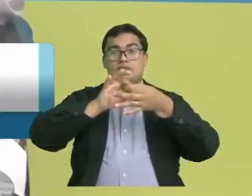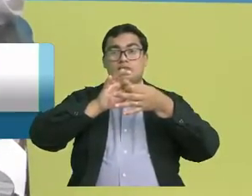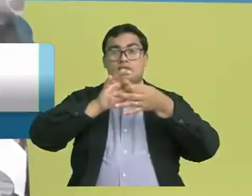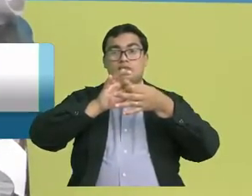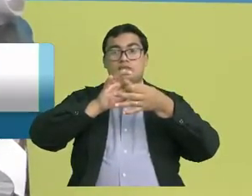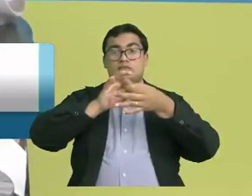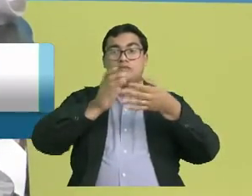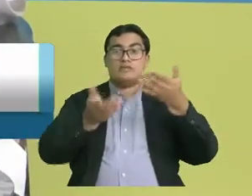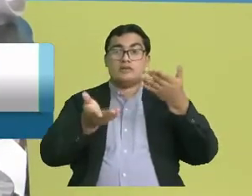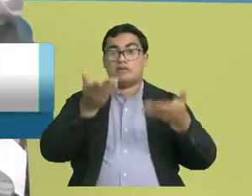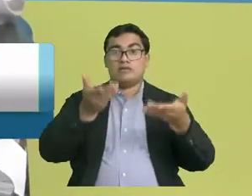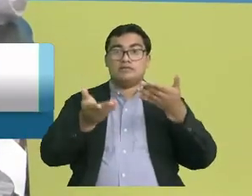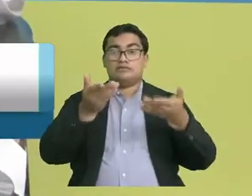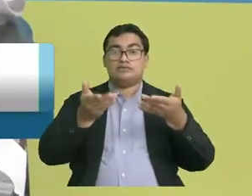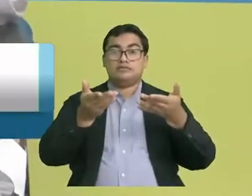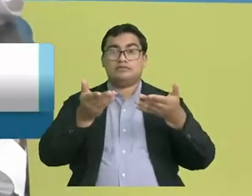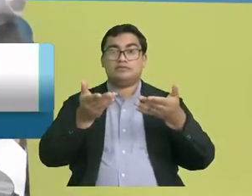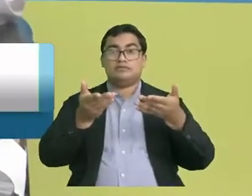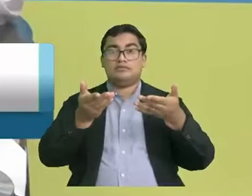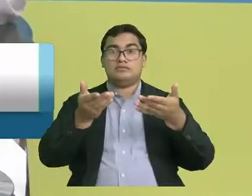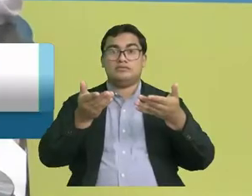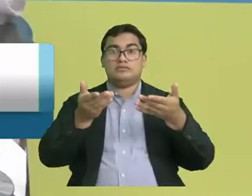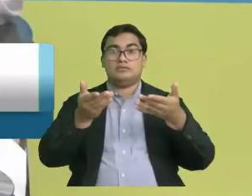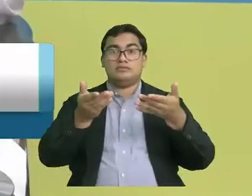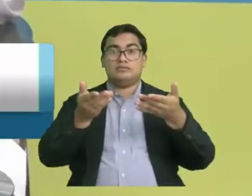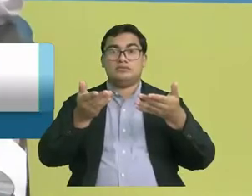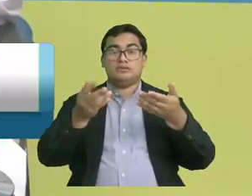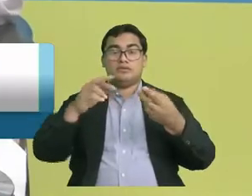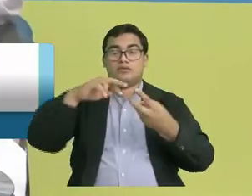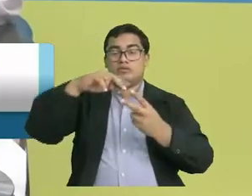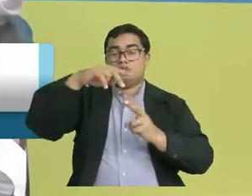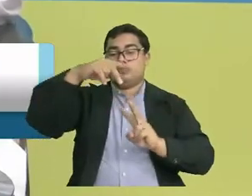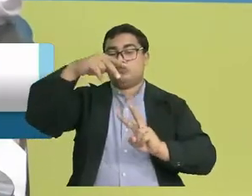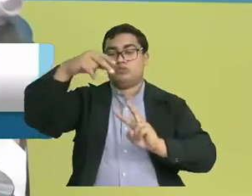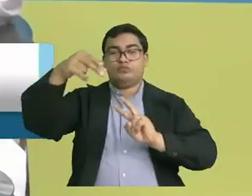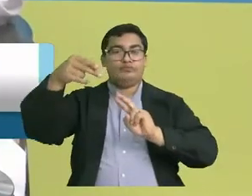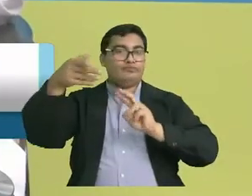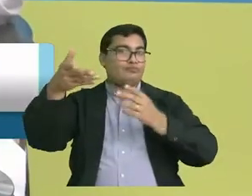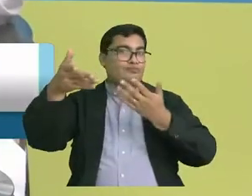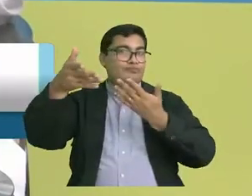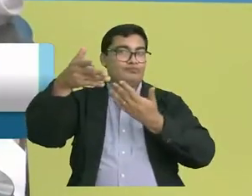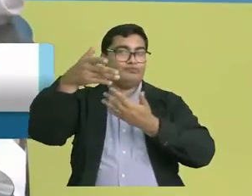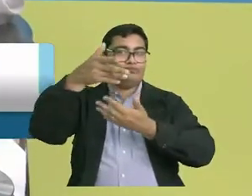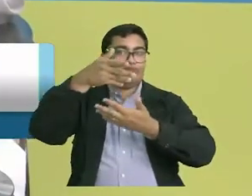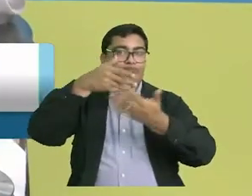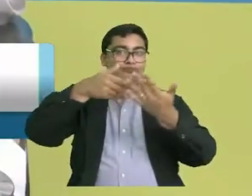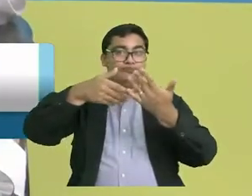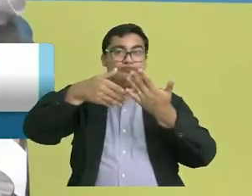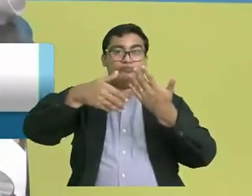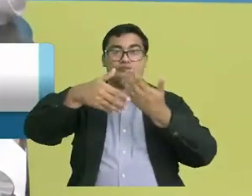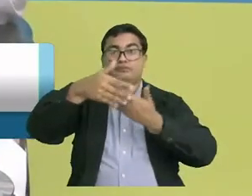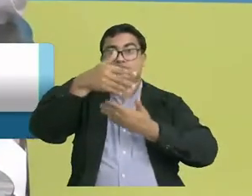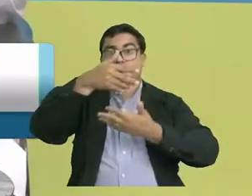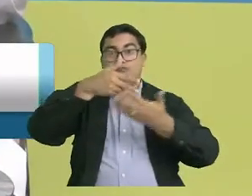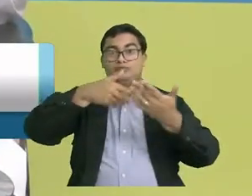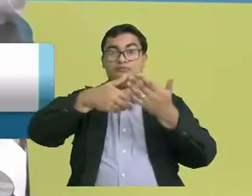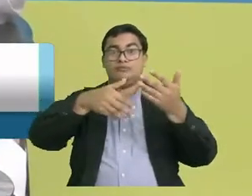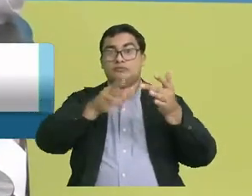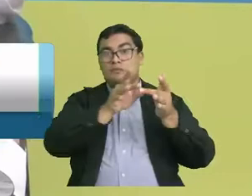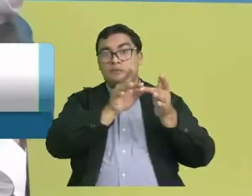momento determinado tienen que intercambiar información genética de una parte muy específica,